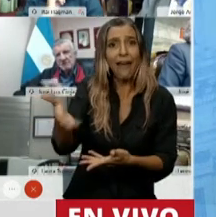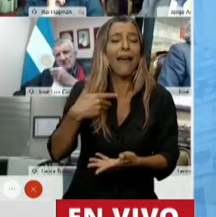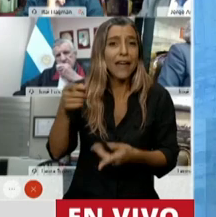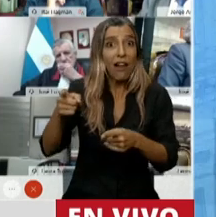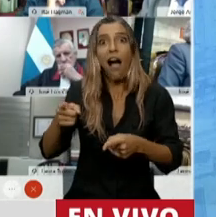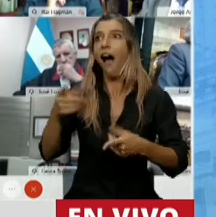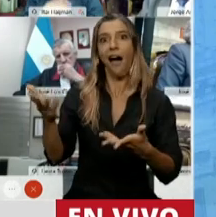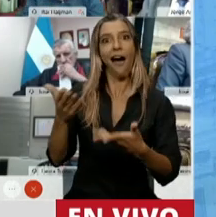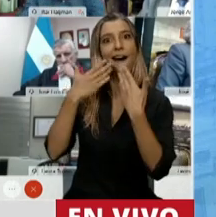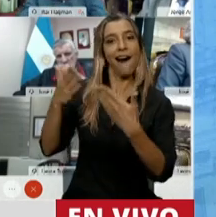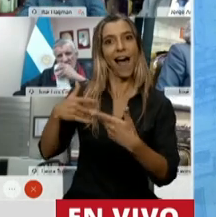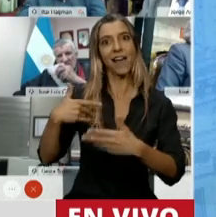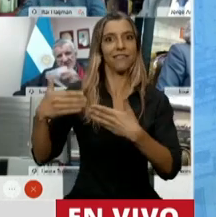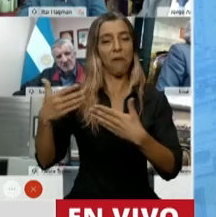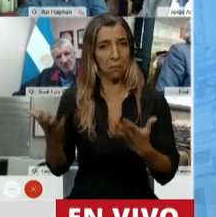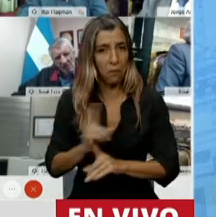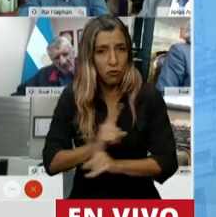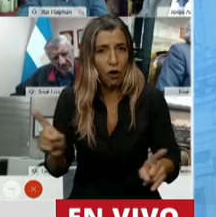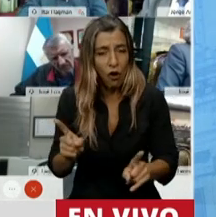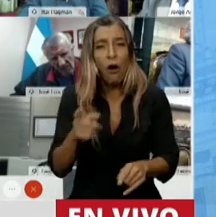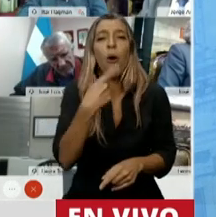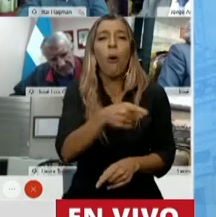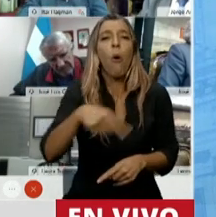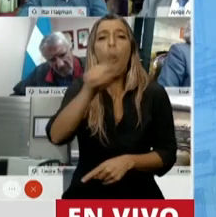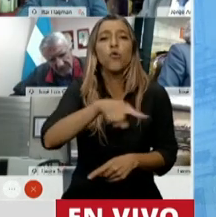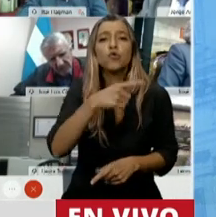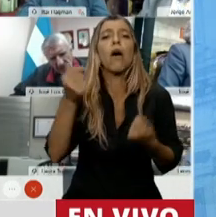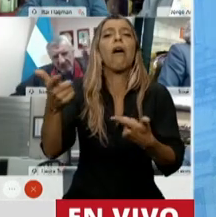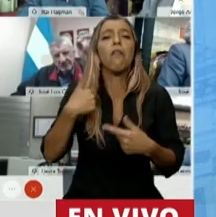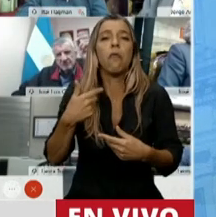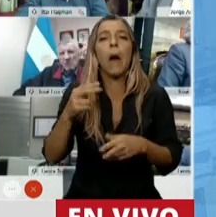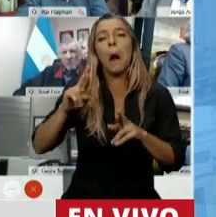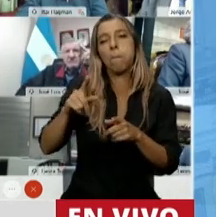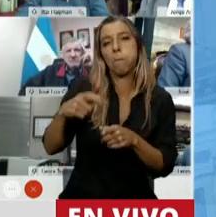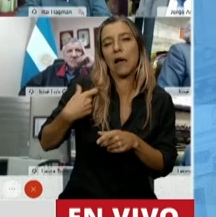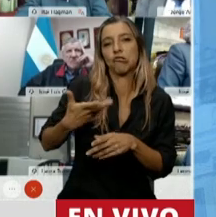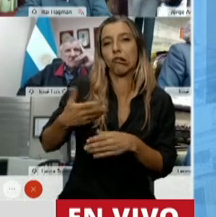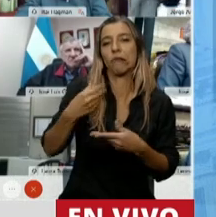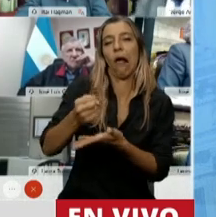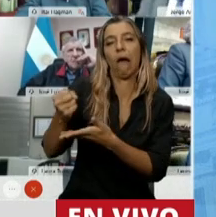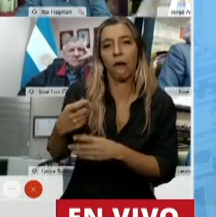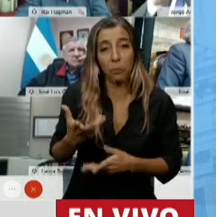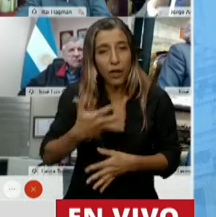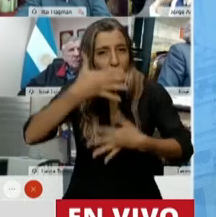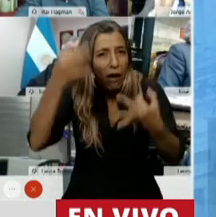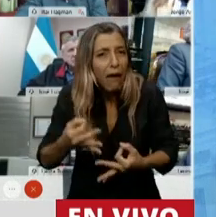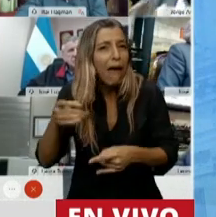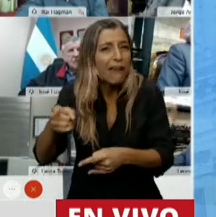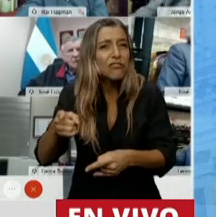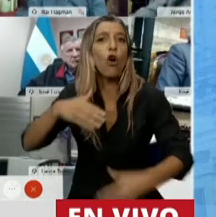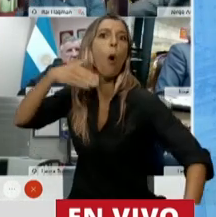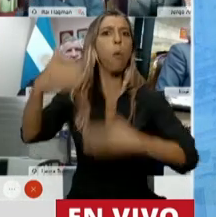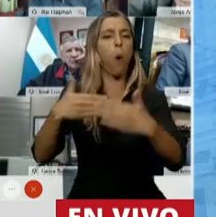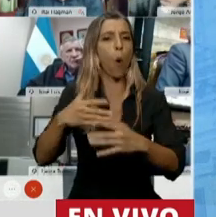extorsionados bajo una migaja de un plan social. A la Argentina la saca a la gente de trabajo, trabajo que ustedes